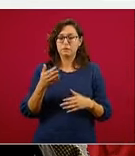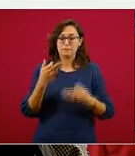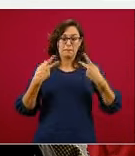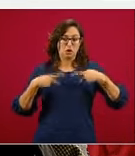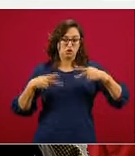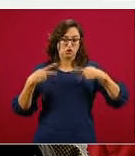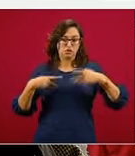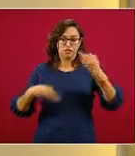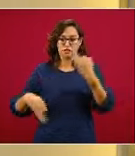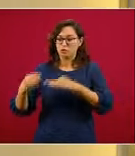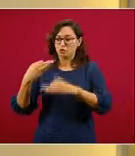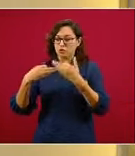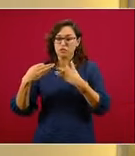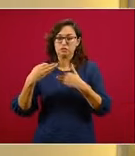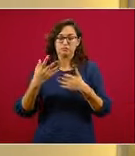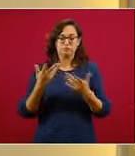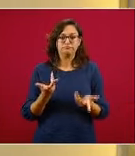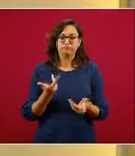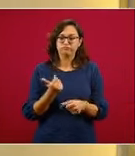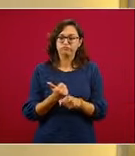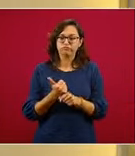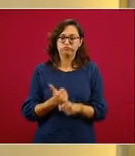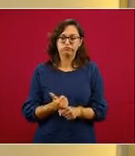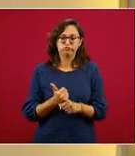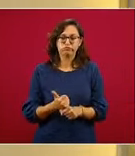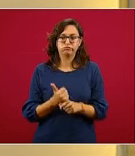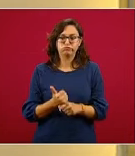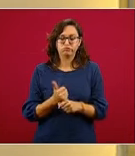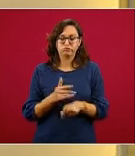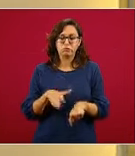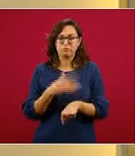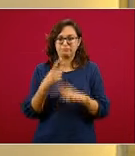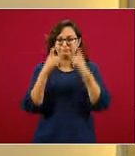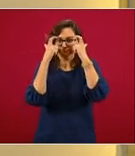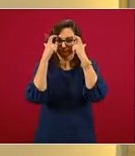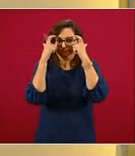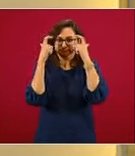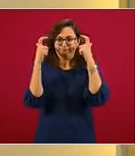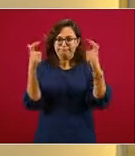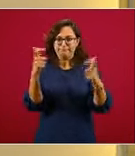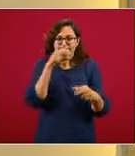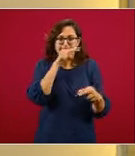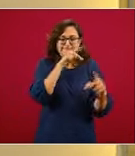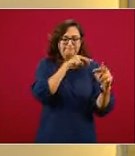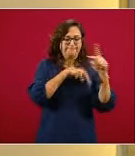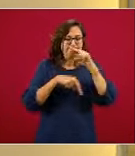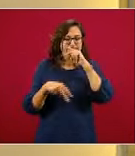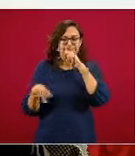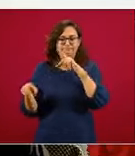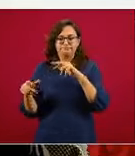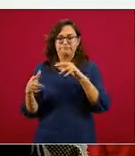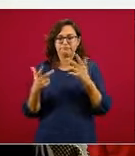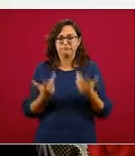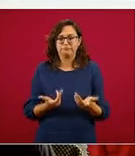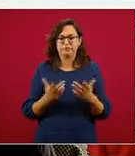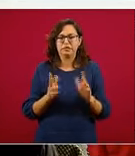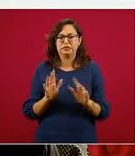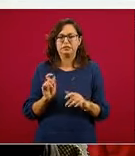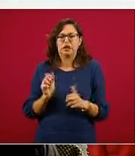población, los médicos, hemos sufrido de un nivel de estrés mayor. Y hablo de estrés, no este estrés de